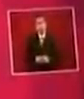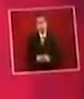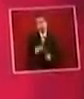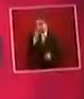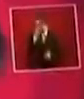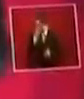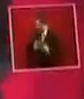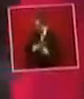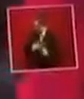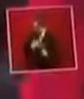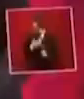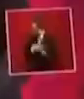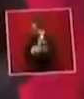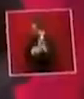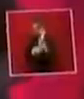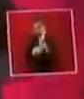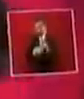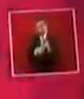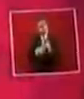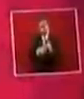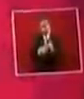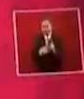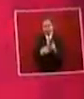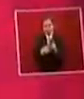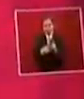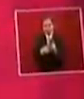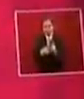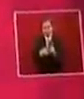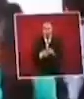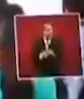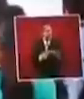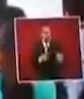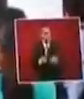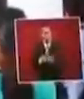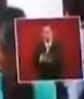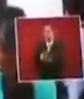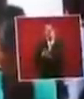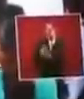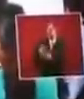Creo que hasta lo